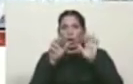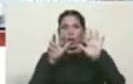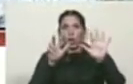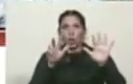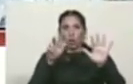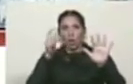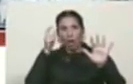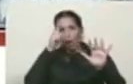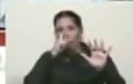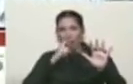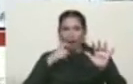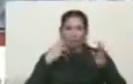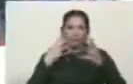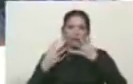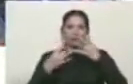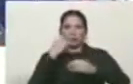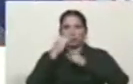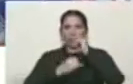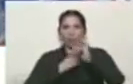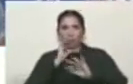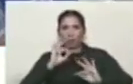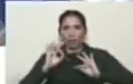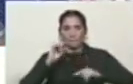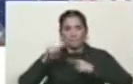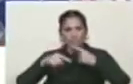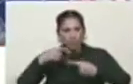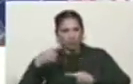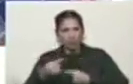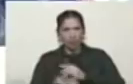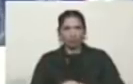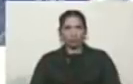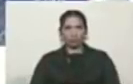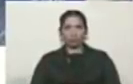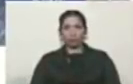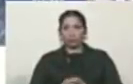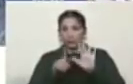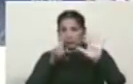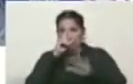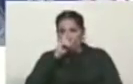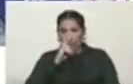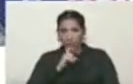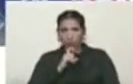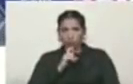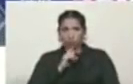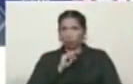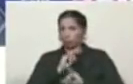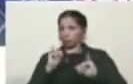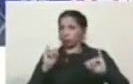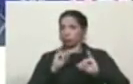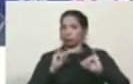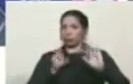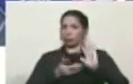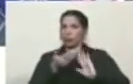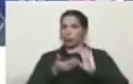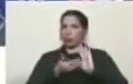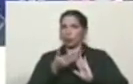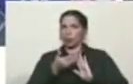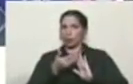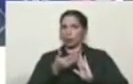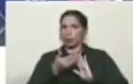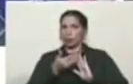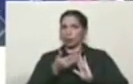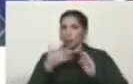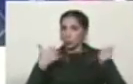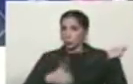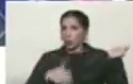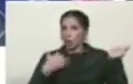Internacional de Teatro de Caracas. Ministro, mañana 9 de abril se cumplen 6 años de haberse declarado Patrimonio Cultural el 4.